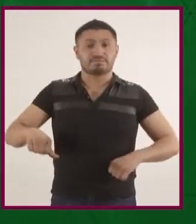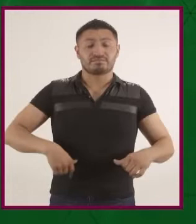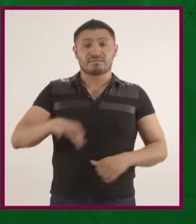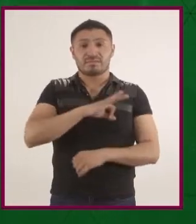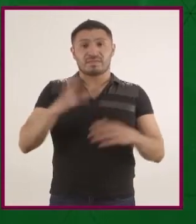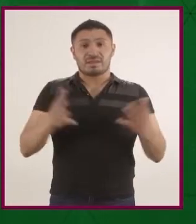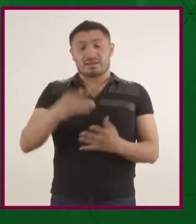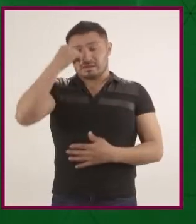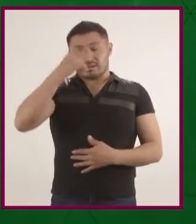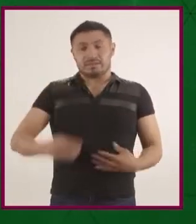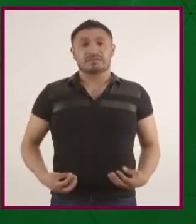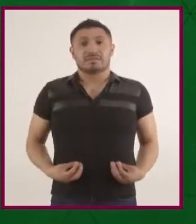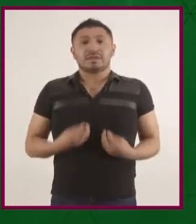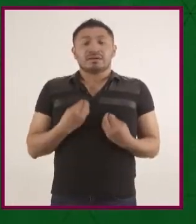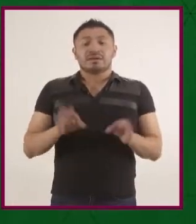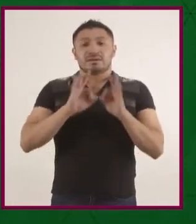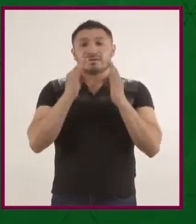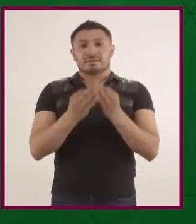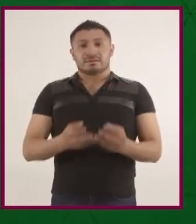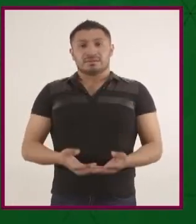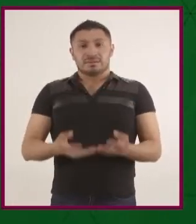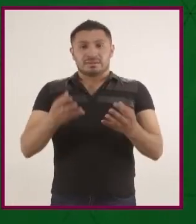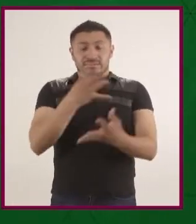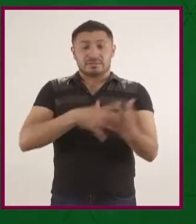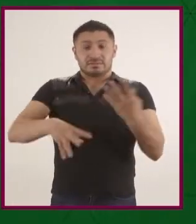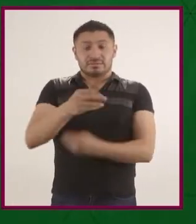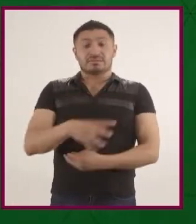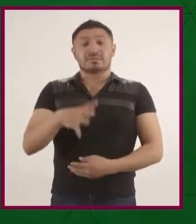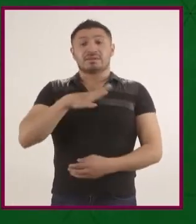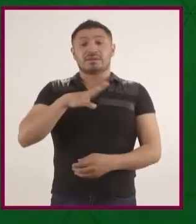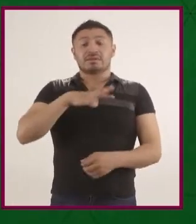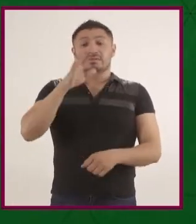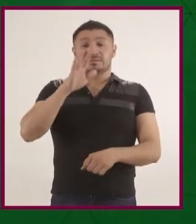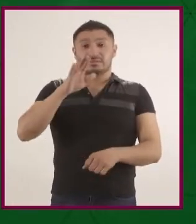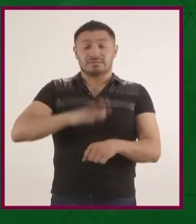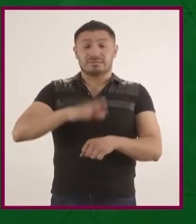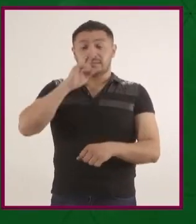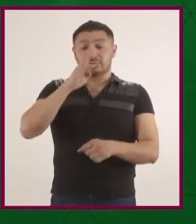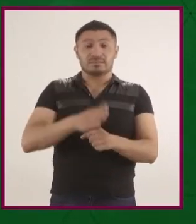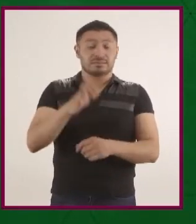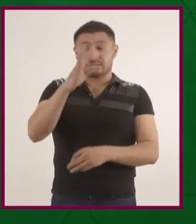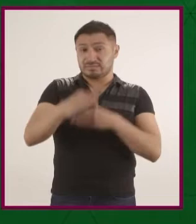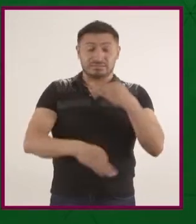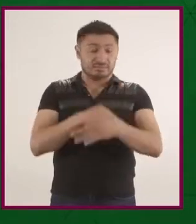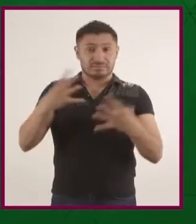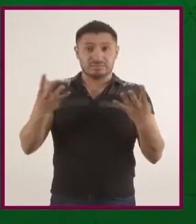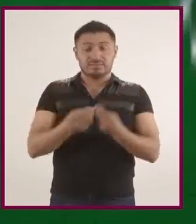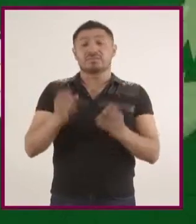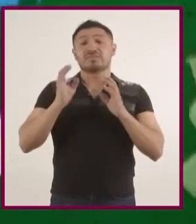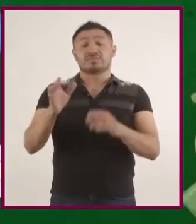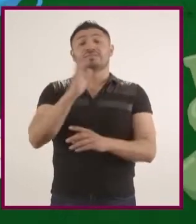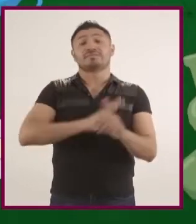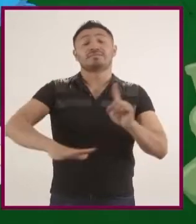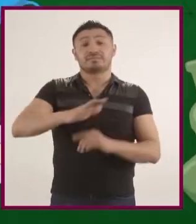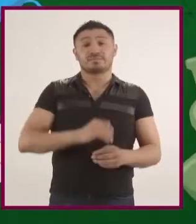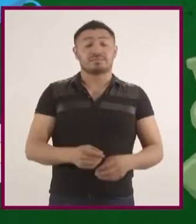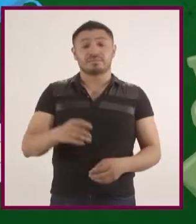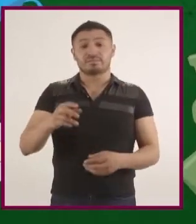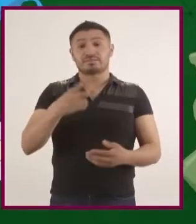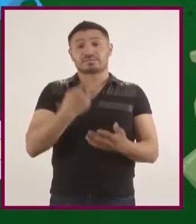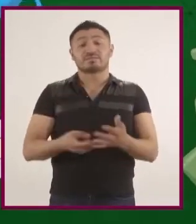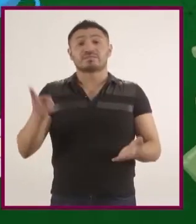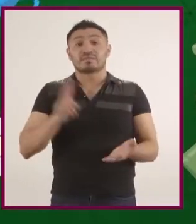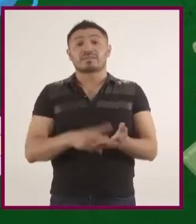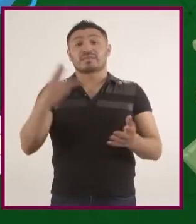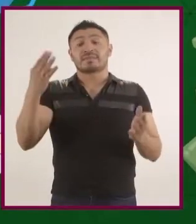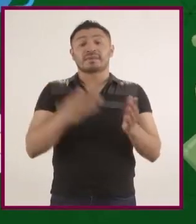llevar a cabo para vivir de forma más sustentable siendo más responsables con el cuidado del ambiente reciclar 3.000 botellas de